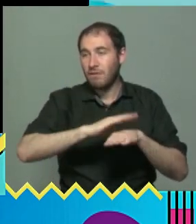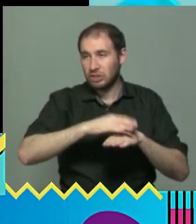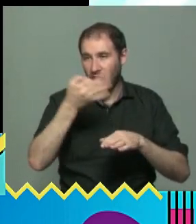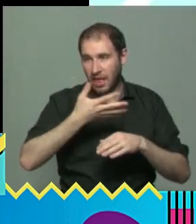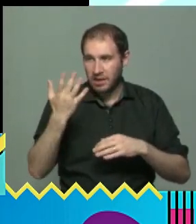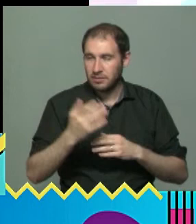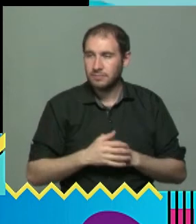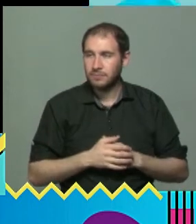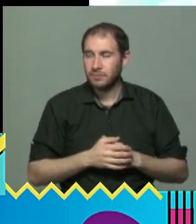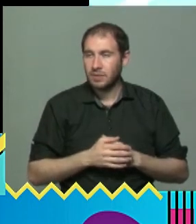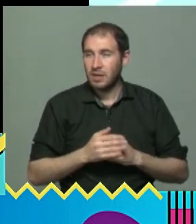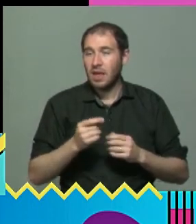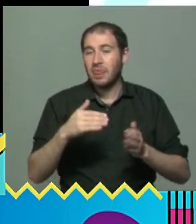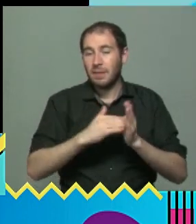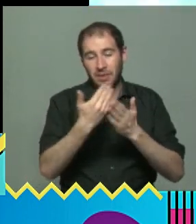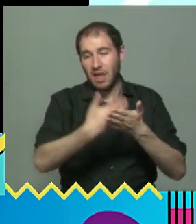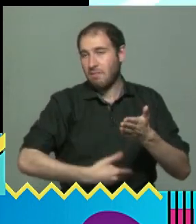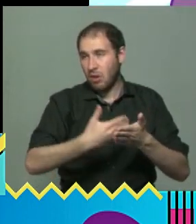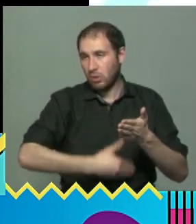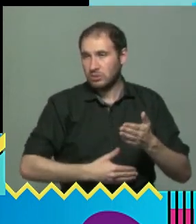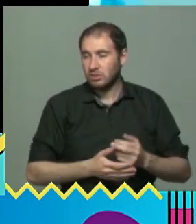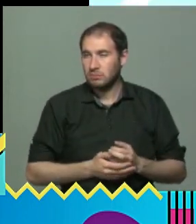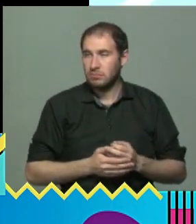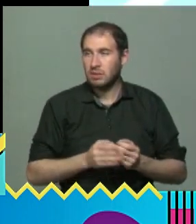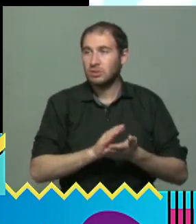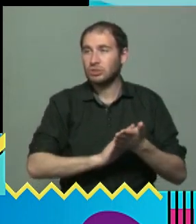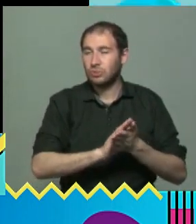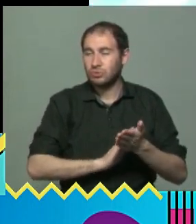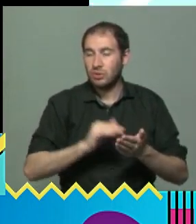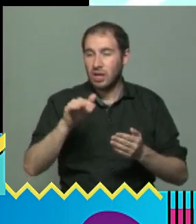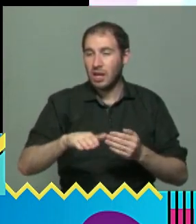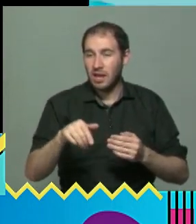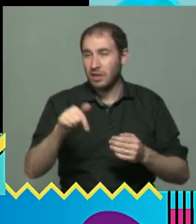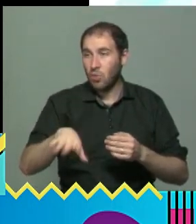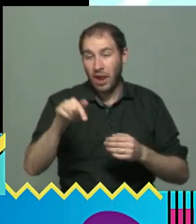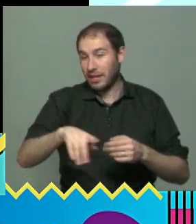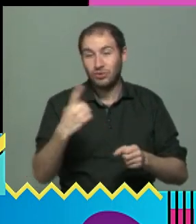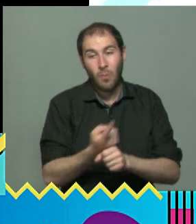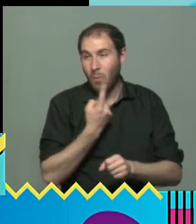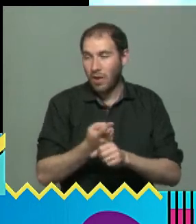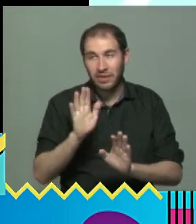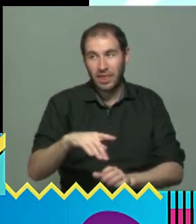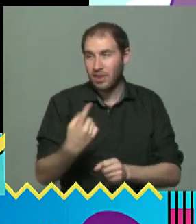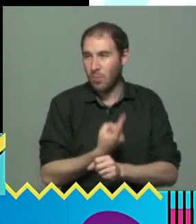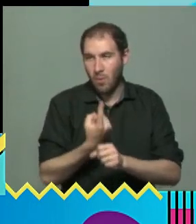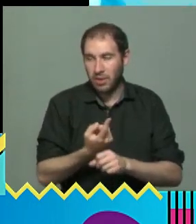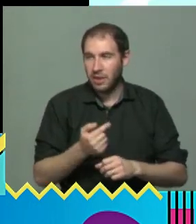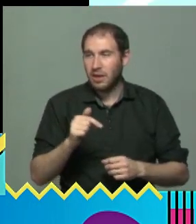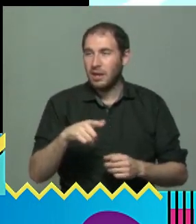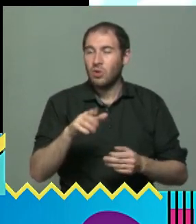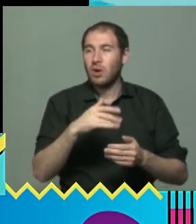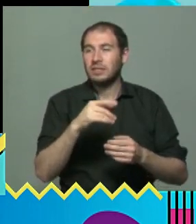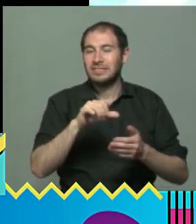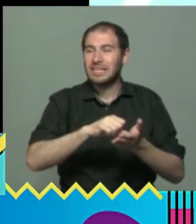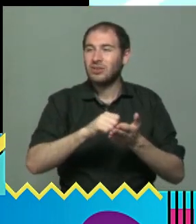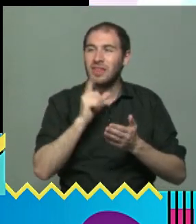competentes, en base a las evaluaciones que haga, resuelve que ese niño no puede estar más en ese lugar, precisamente que se llama centro de